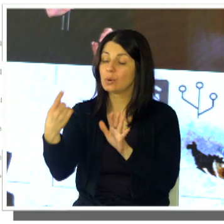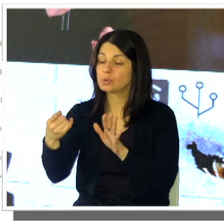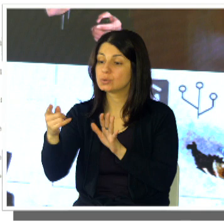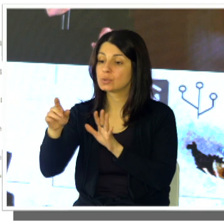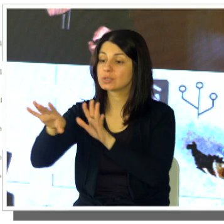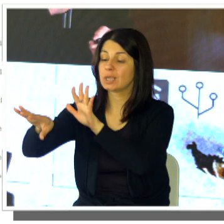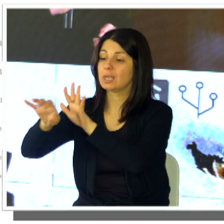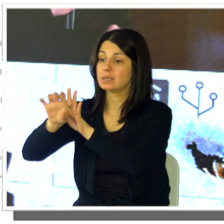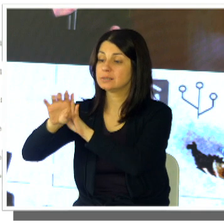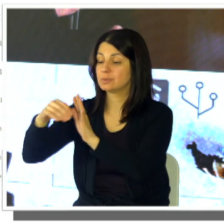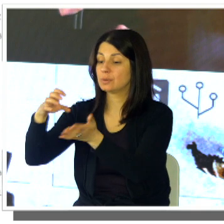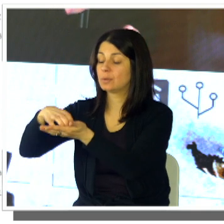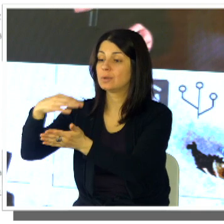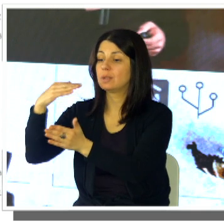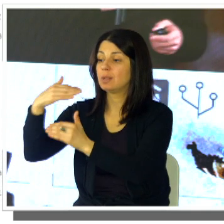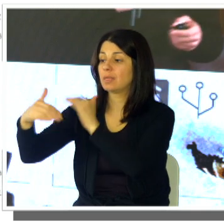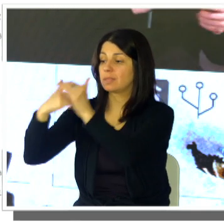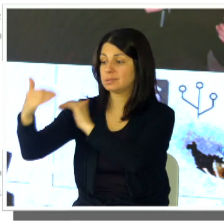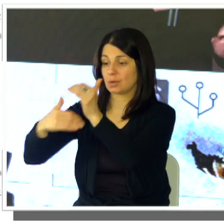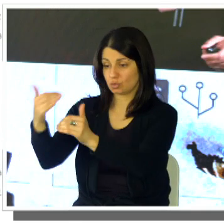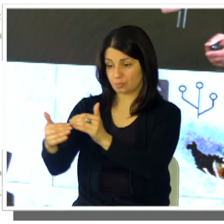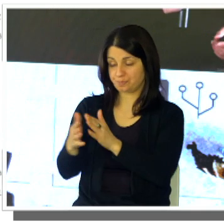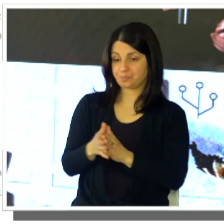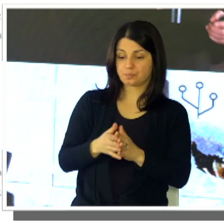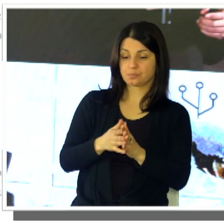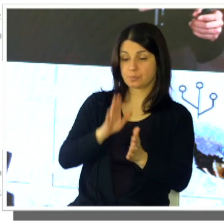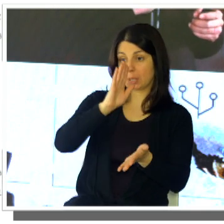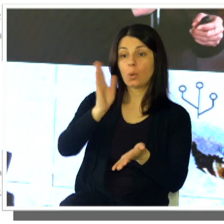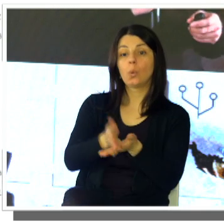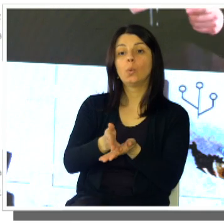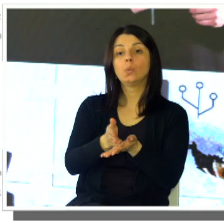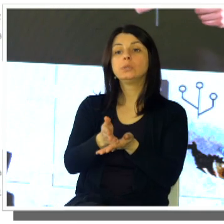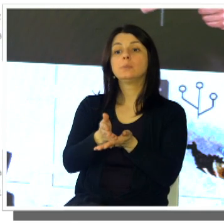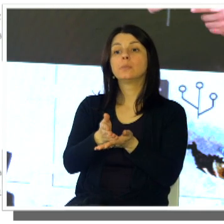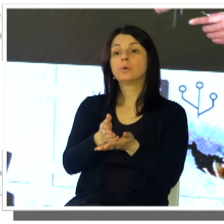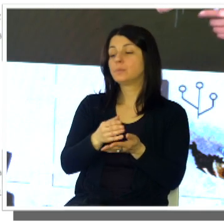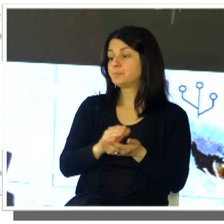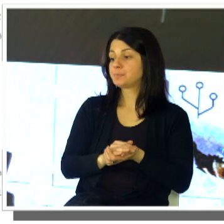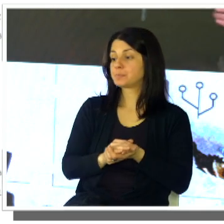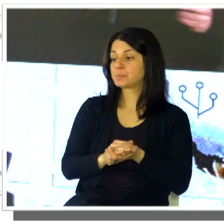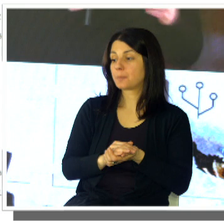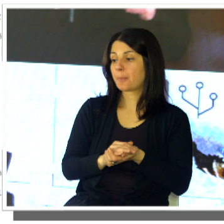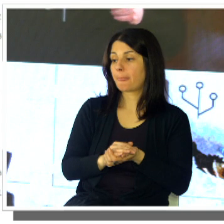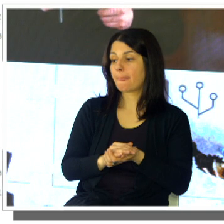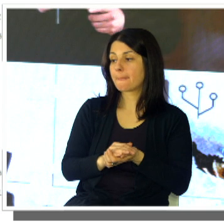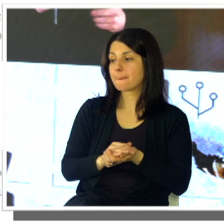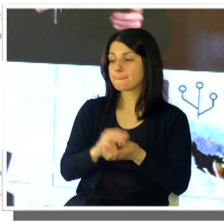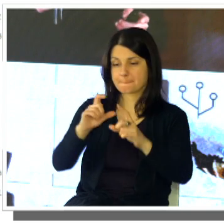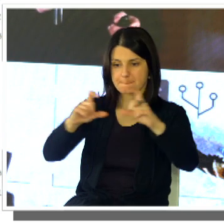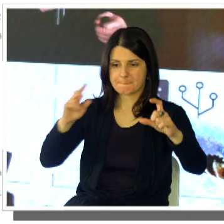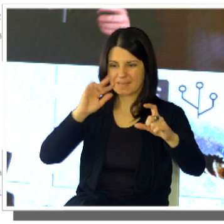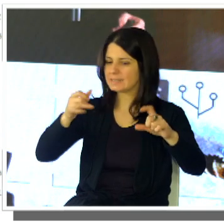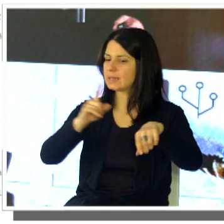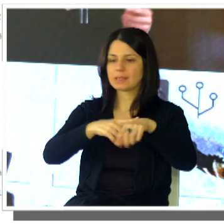en desarrollo. Y después, por último, tenemos esta otra vista que ya no es en tiempo